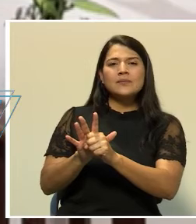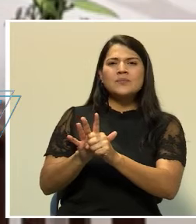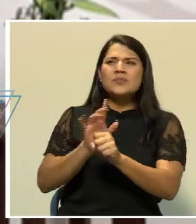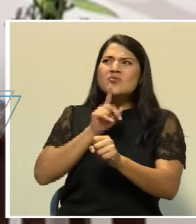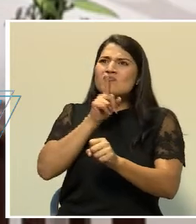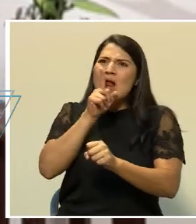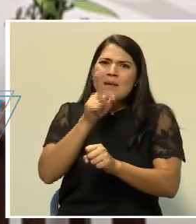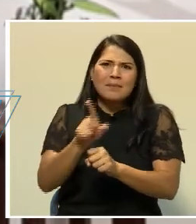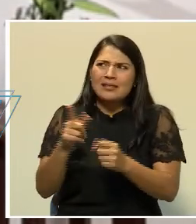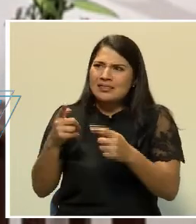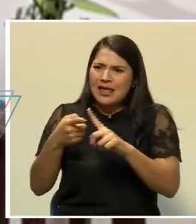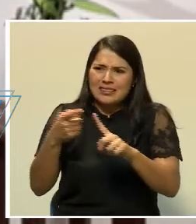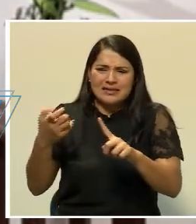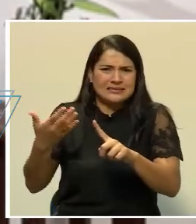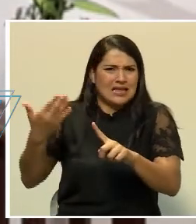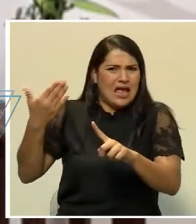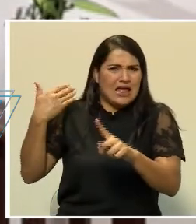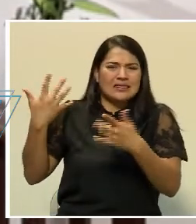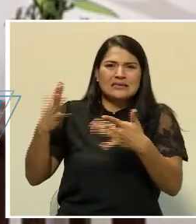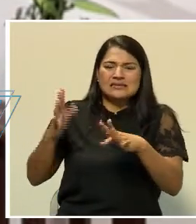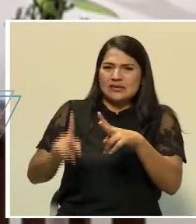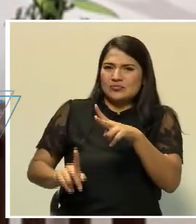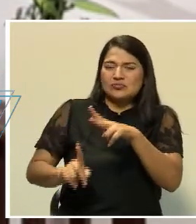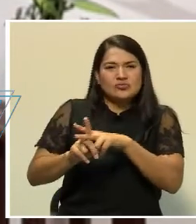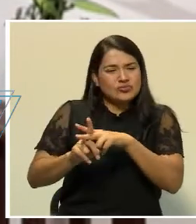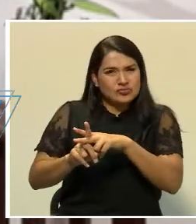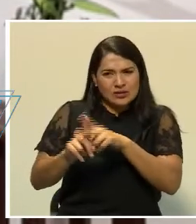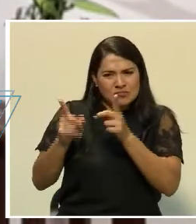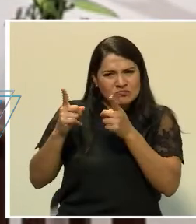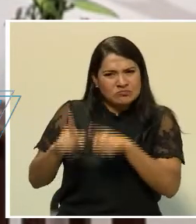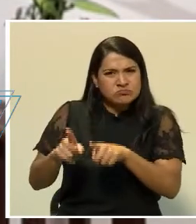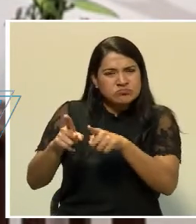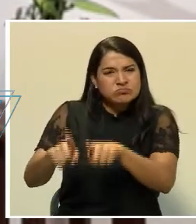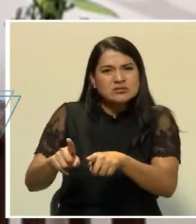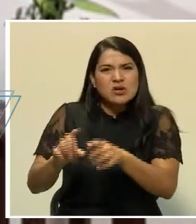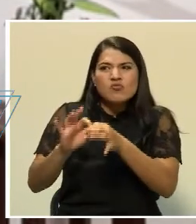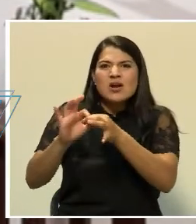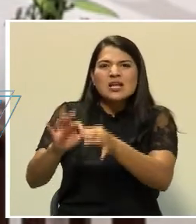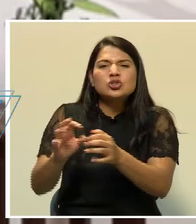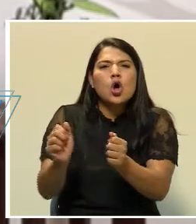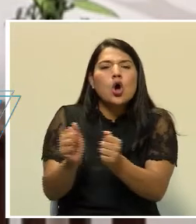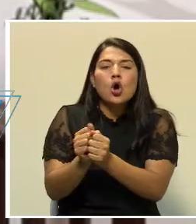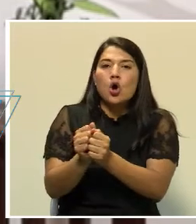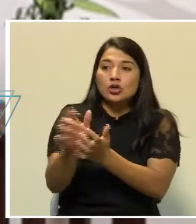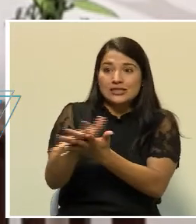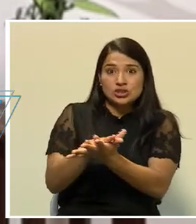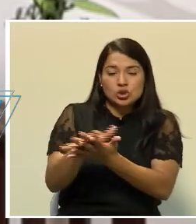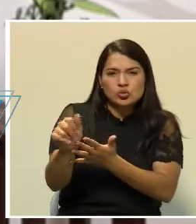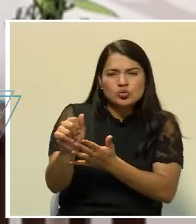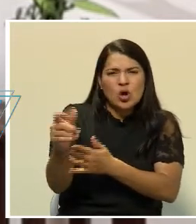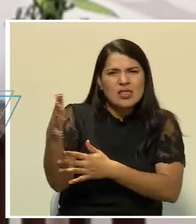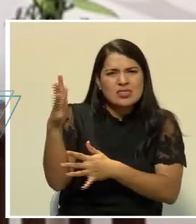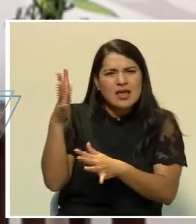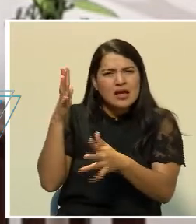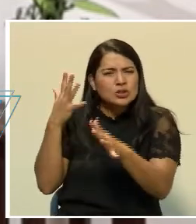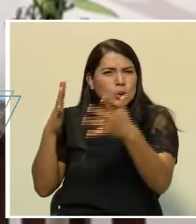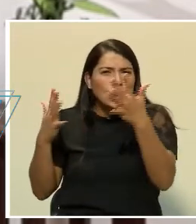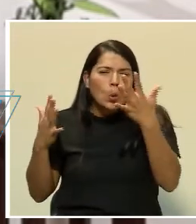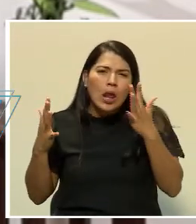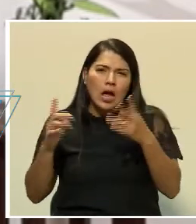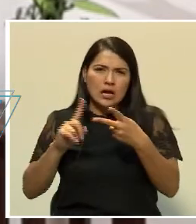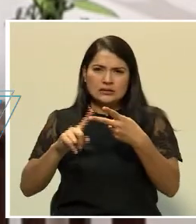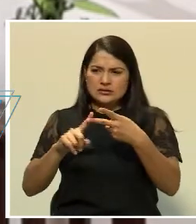realmente sigue siendo un tema recurrente relacionado con el abuso a la naturaleza, ¿verdad? Con el